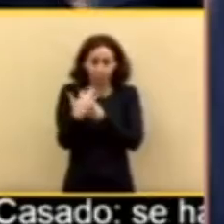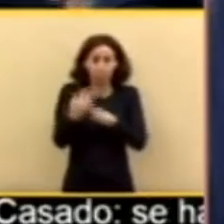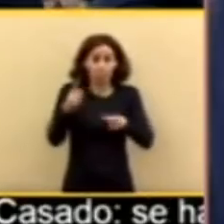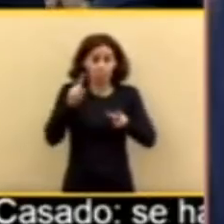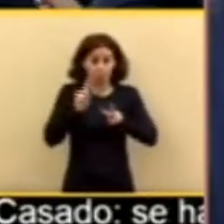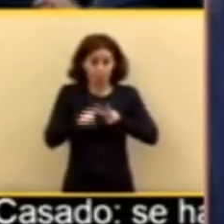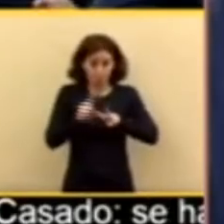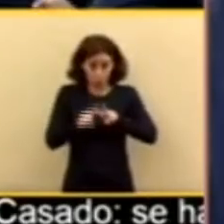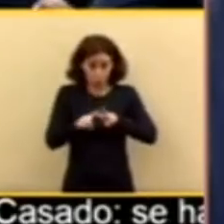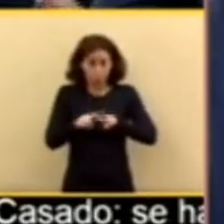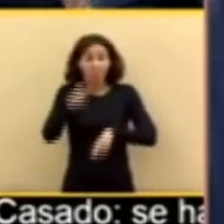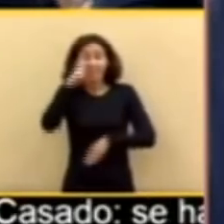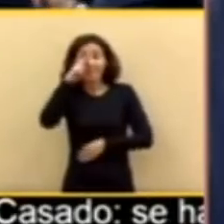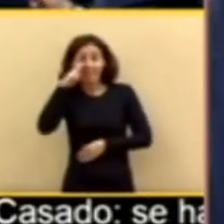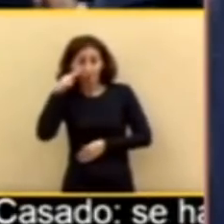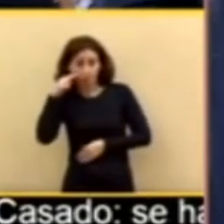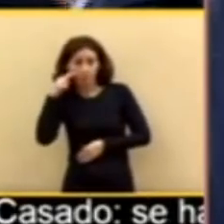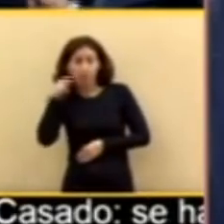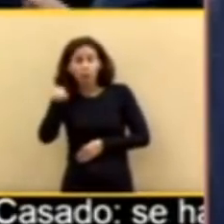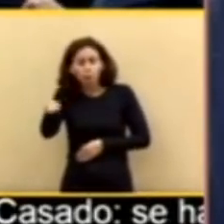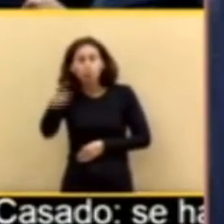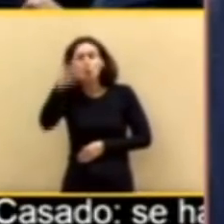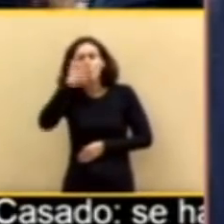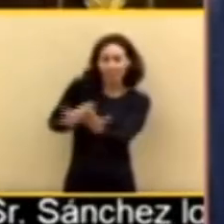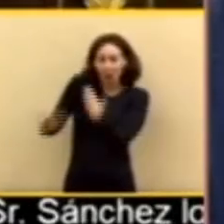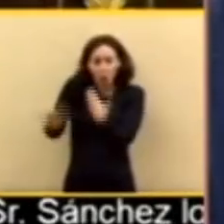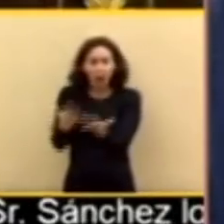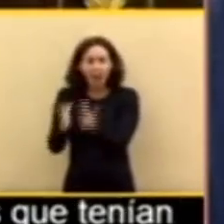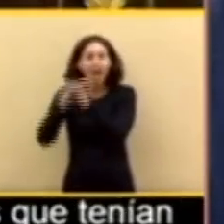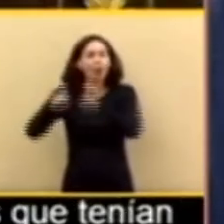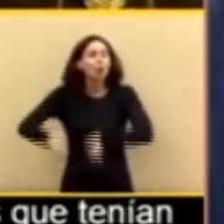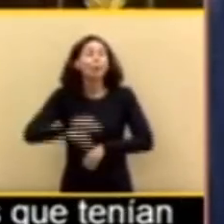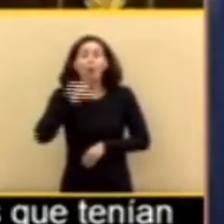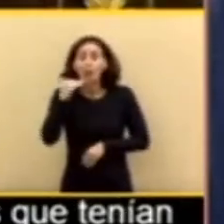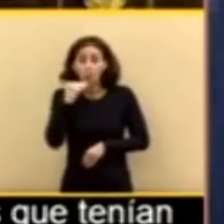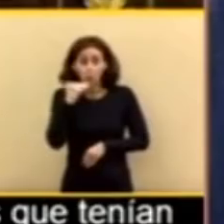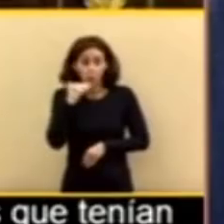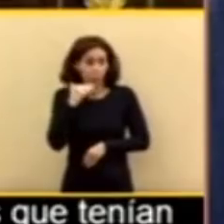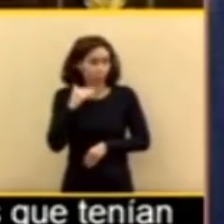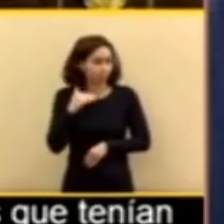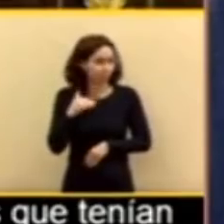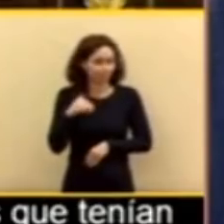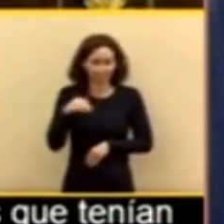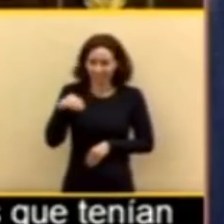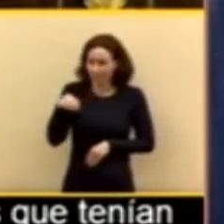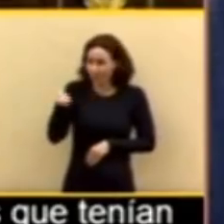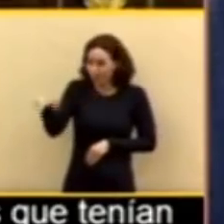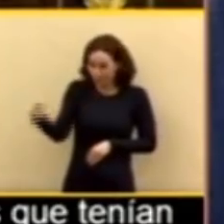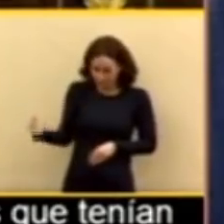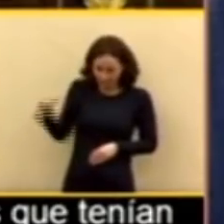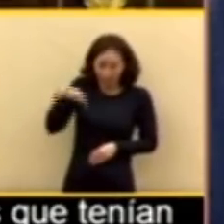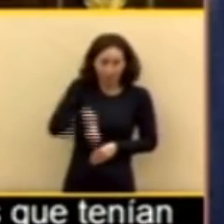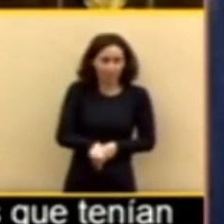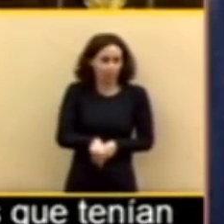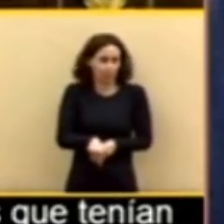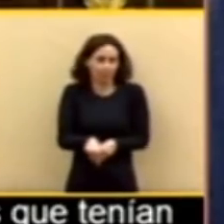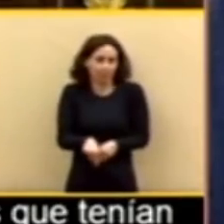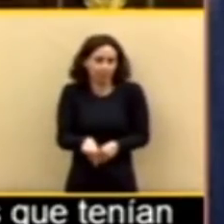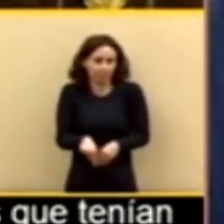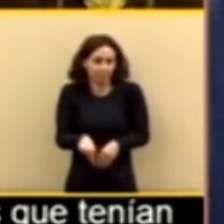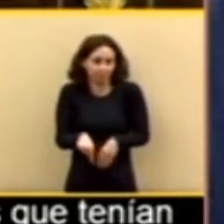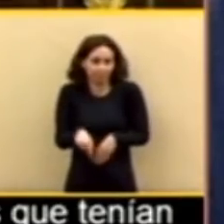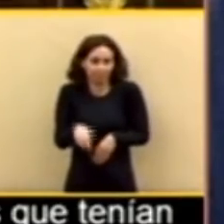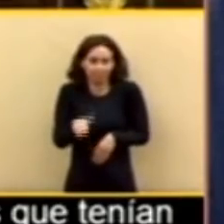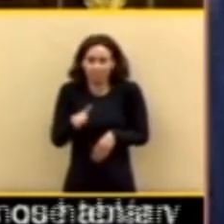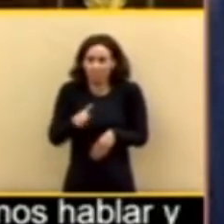cárceles vascas y navarras y asume, repito, en su integridad el proceso, ya anunciado por Zapatero, sí. Que el PP